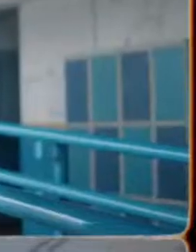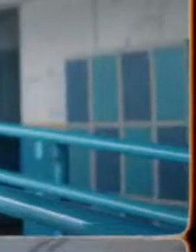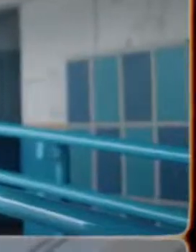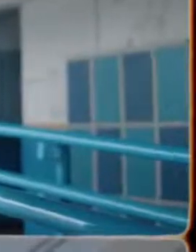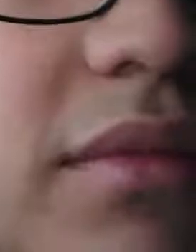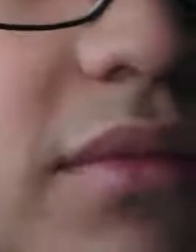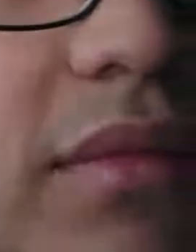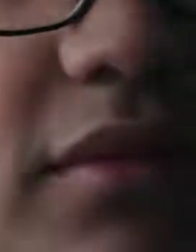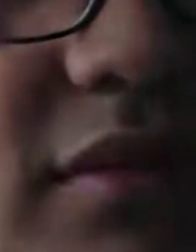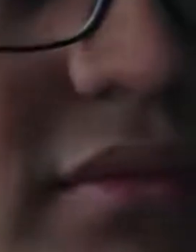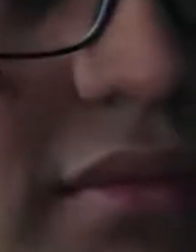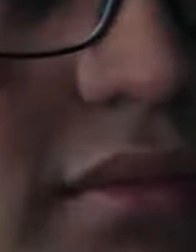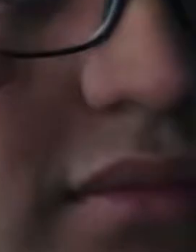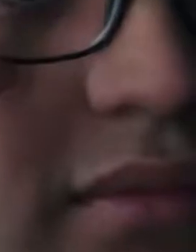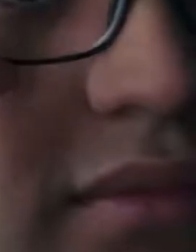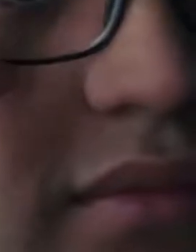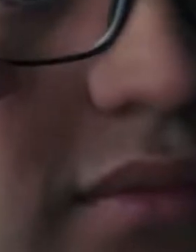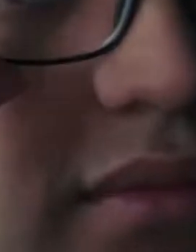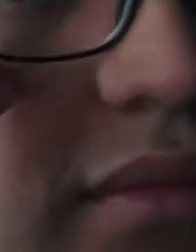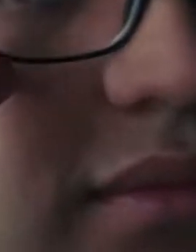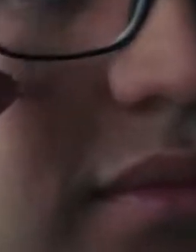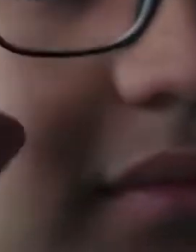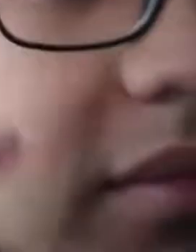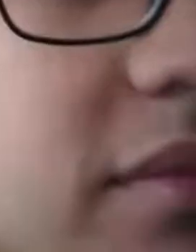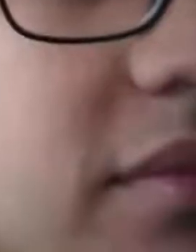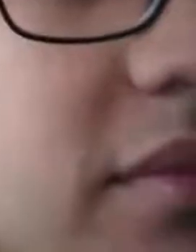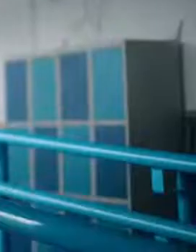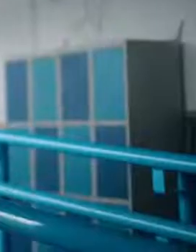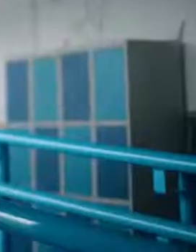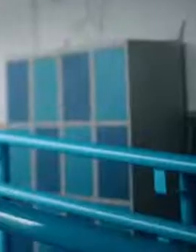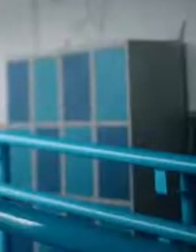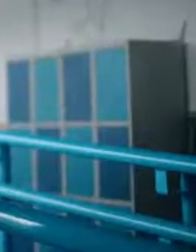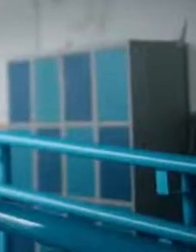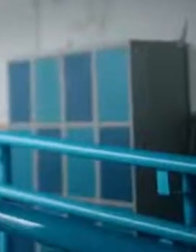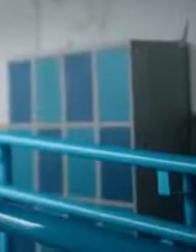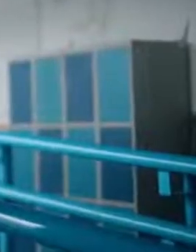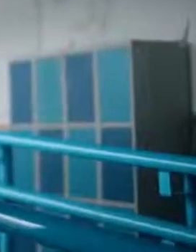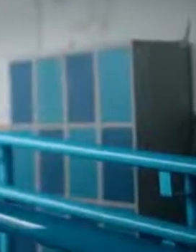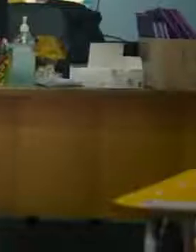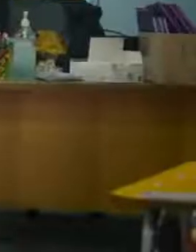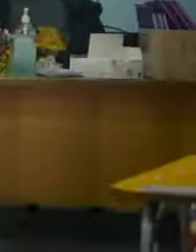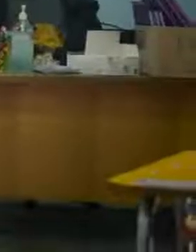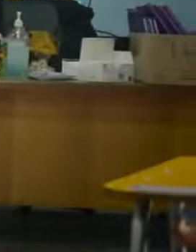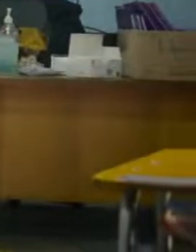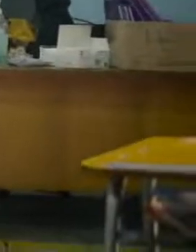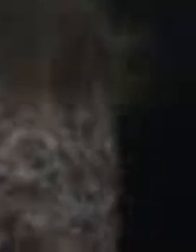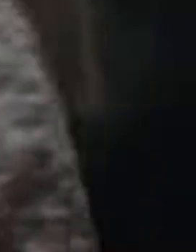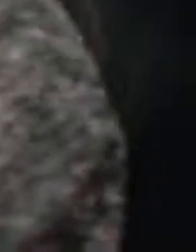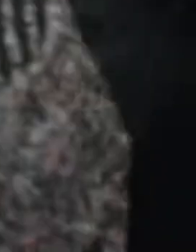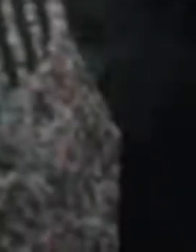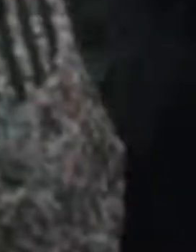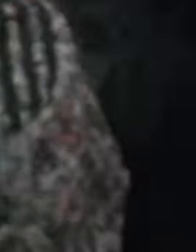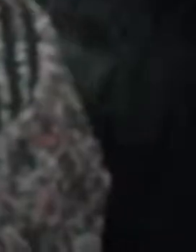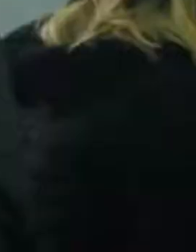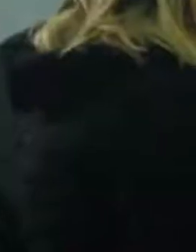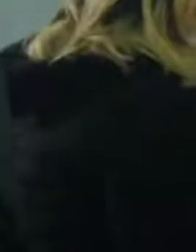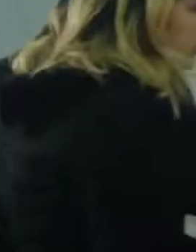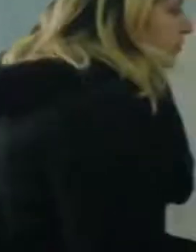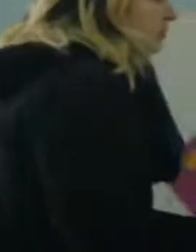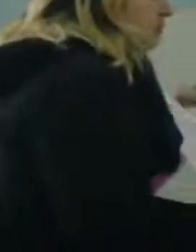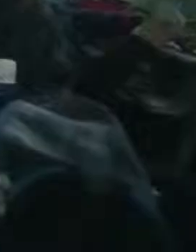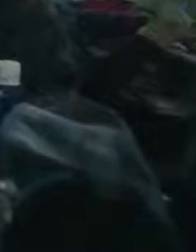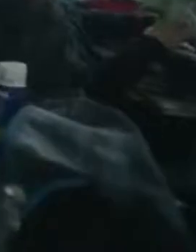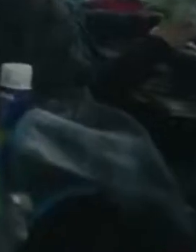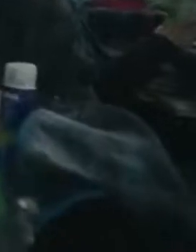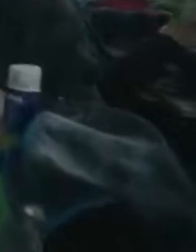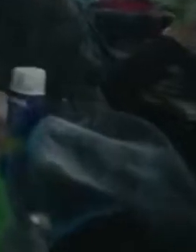Bueno, para mí la pedagogía es el cariño o la intención, la vocación de querer cambiar y de alguna forma ser un motor de transformación social. Y